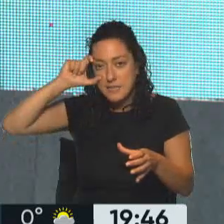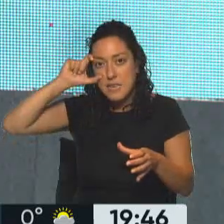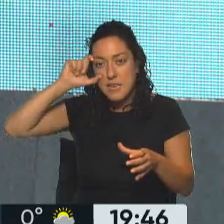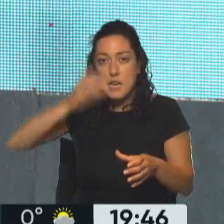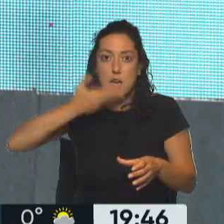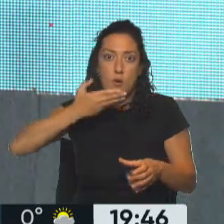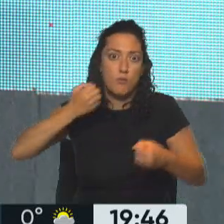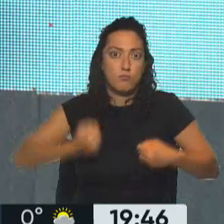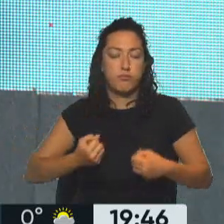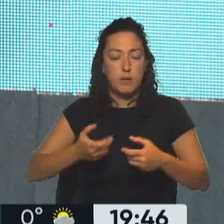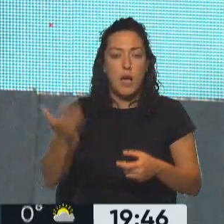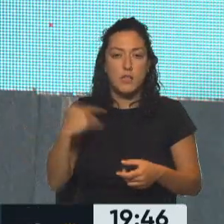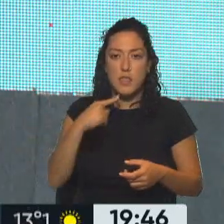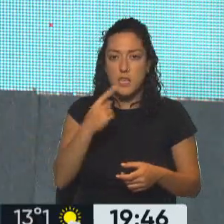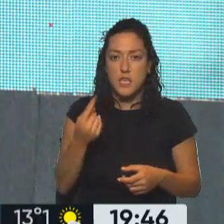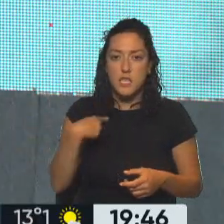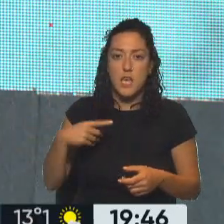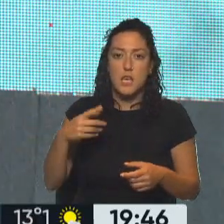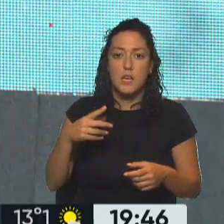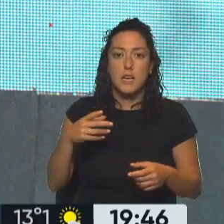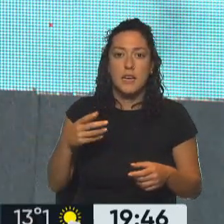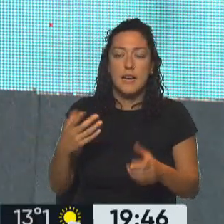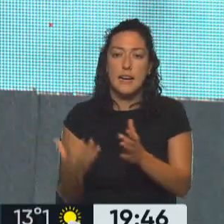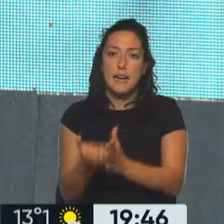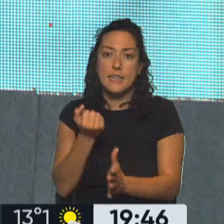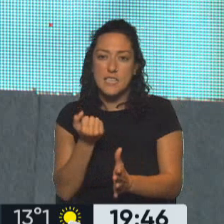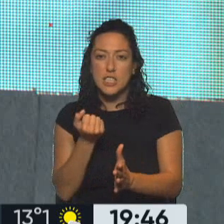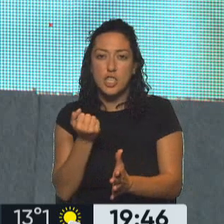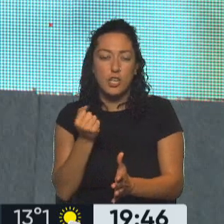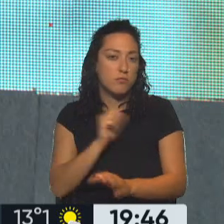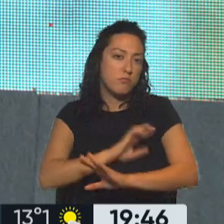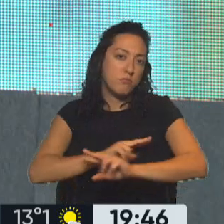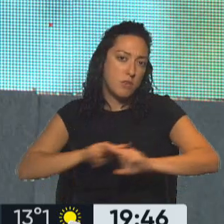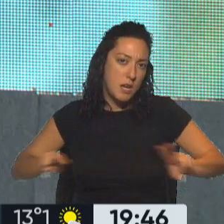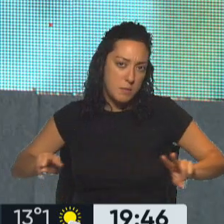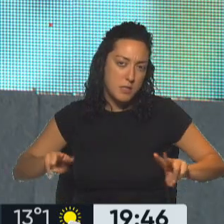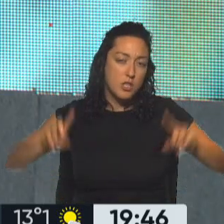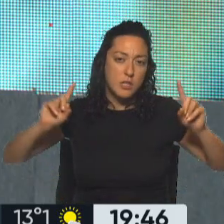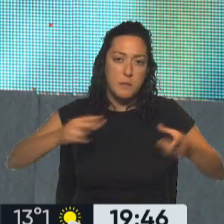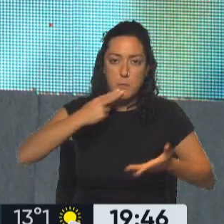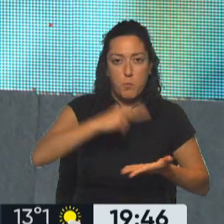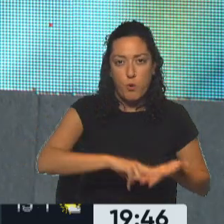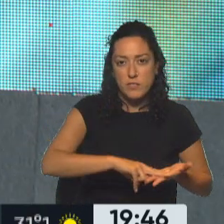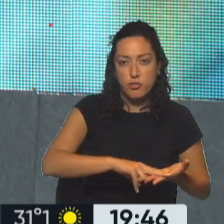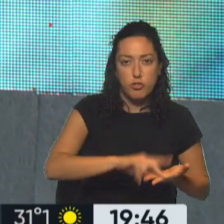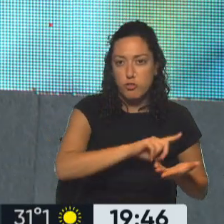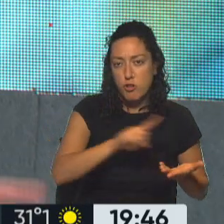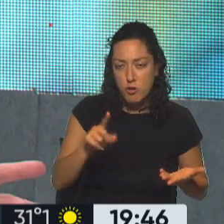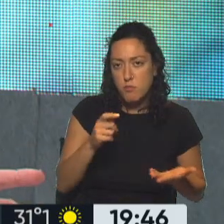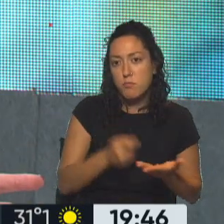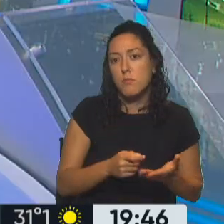salieron a plantear que quieren eliminación de las retenciones y también exhibición de impuestos